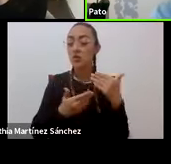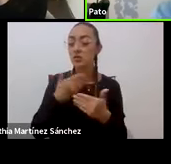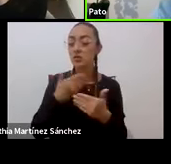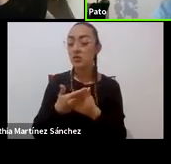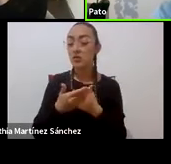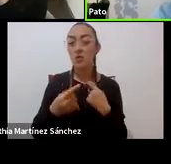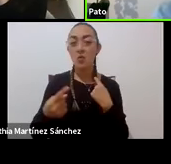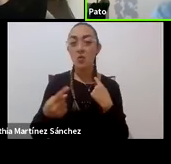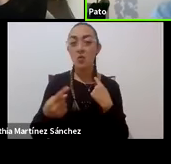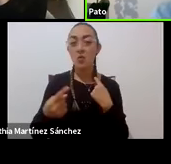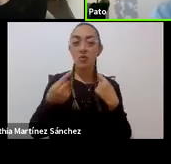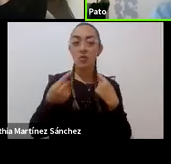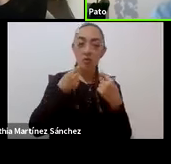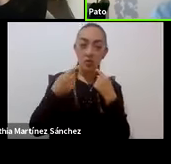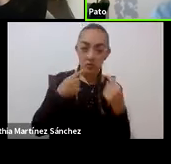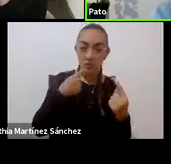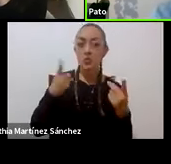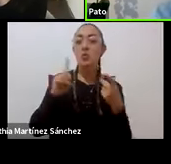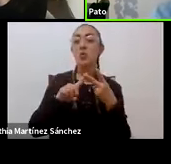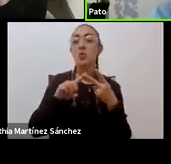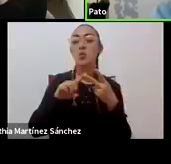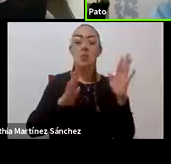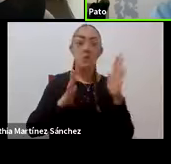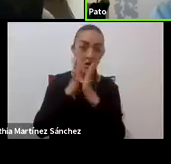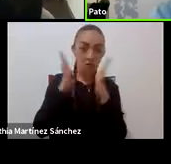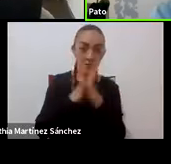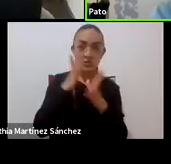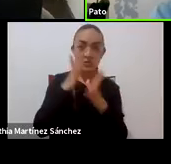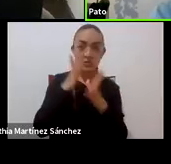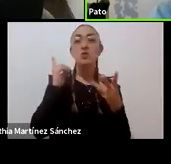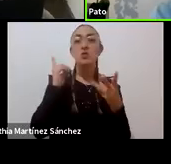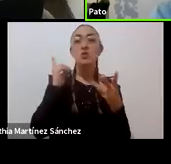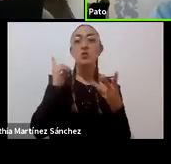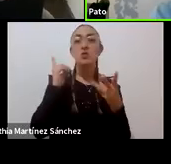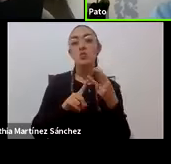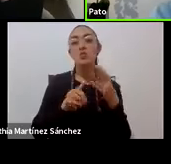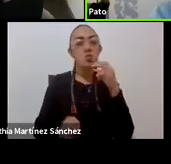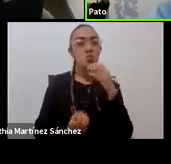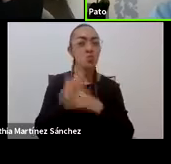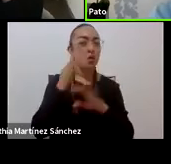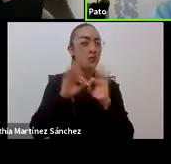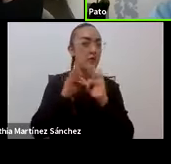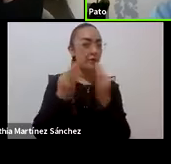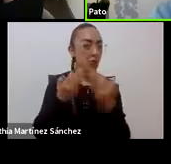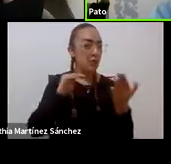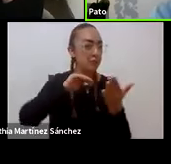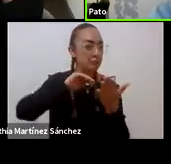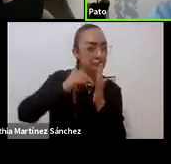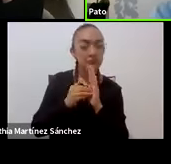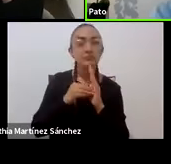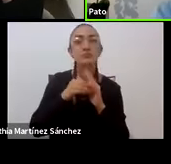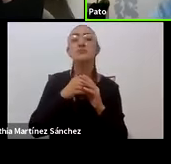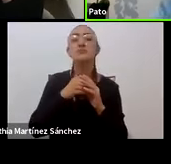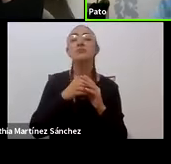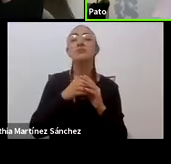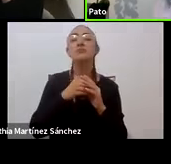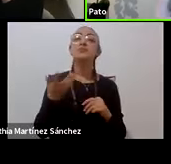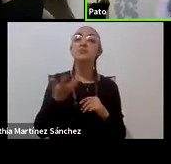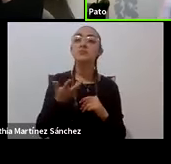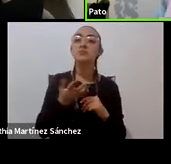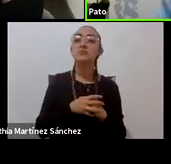de la participación ciudadana, a través de nuevas estrategias que permitan,